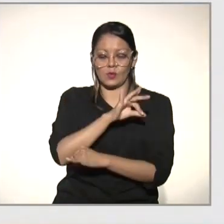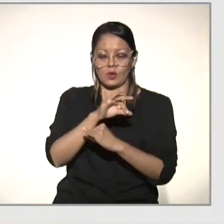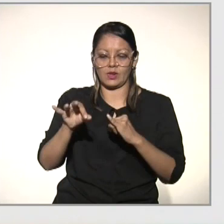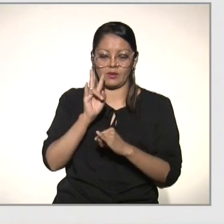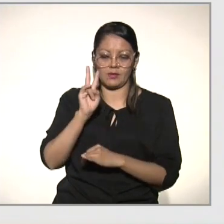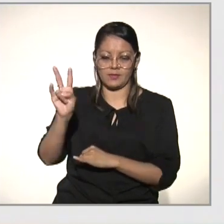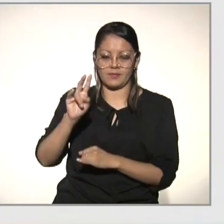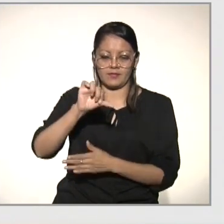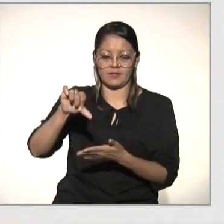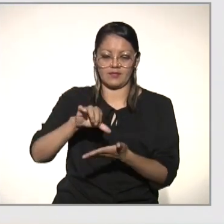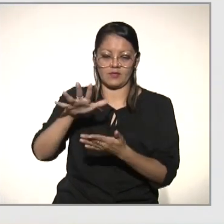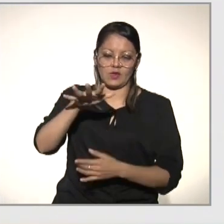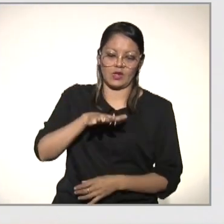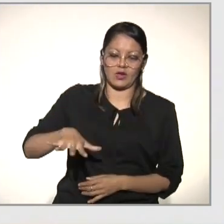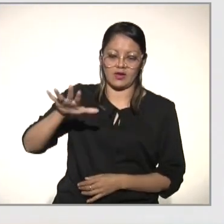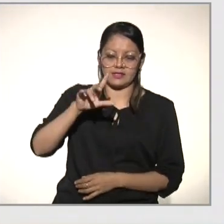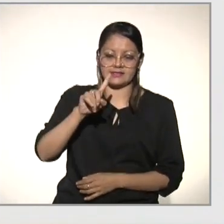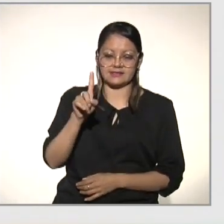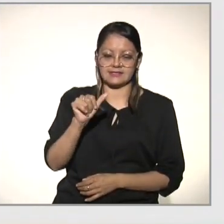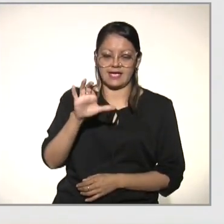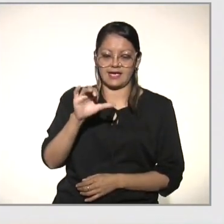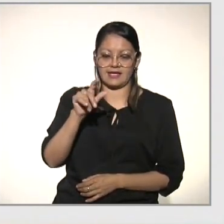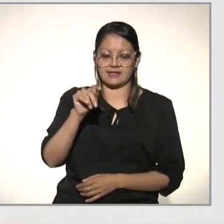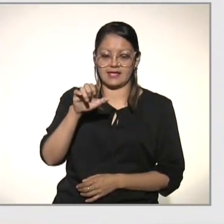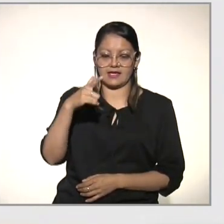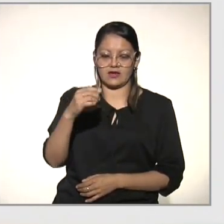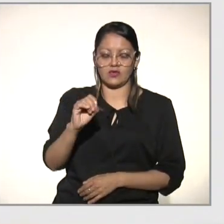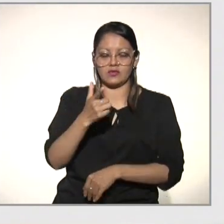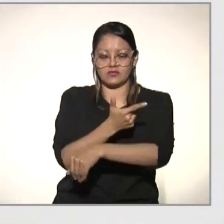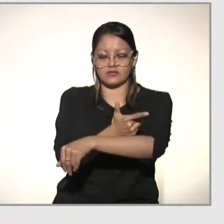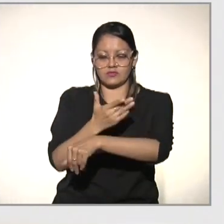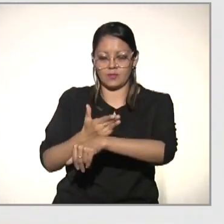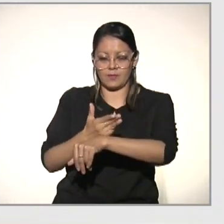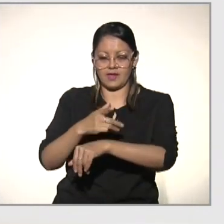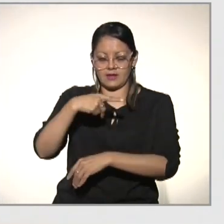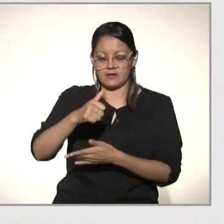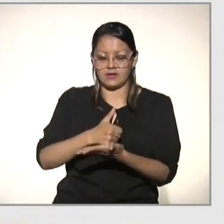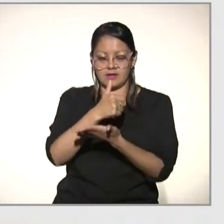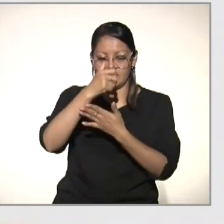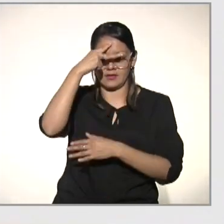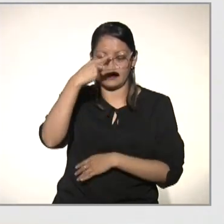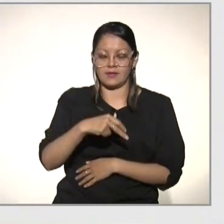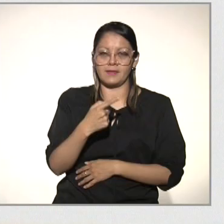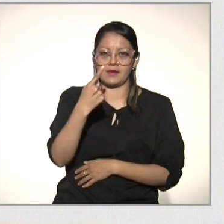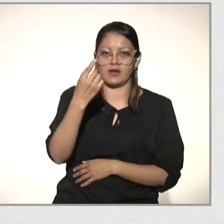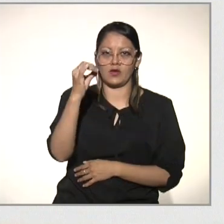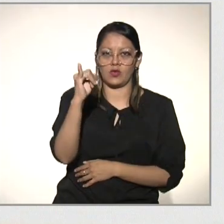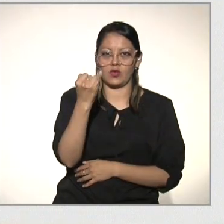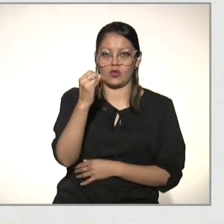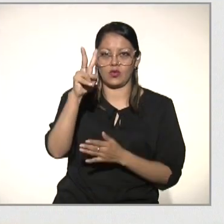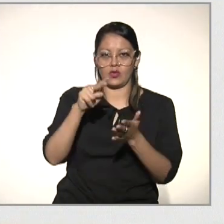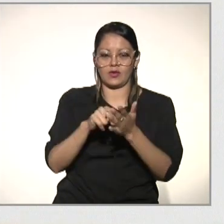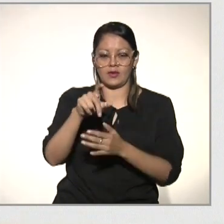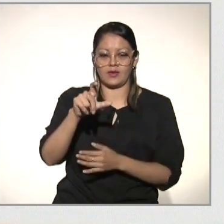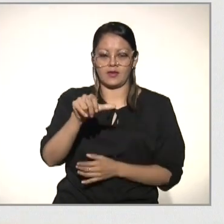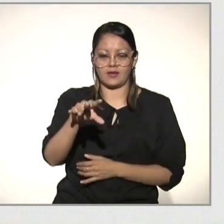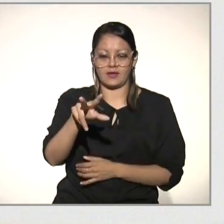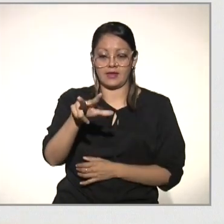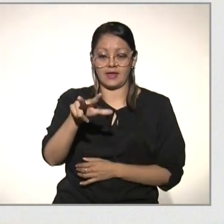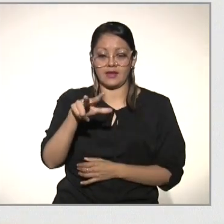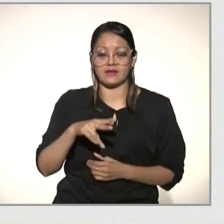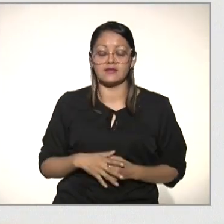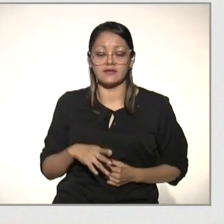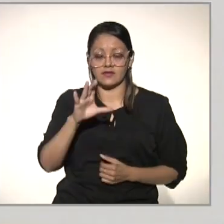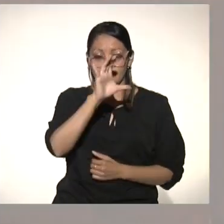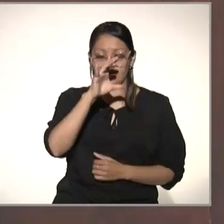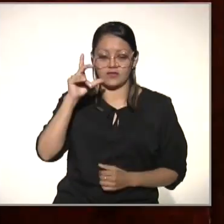la colonia residencial Zacatenco, Alcaldía Gustavo Amadero, Ciudad de México, el 1 de junio del 2018.